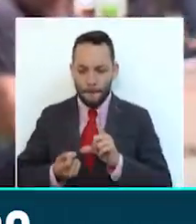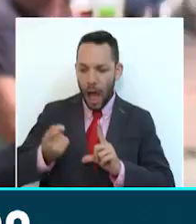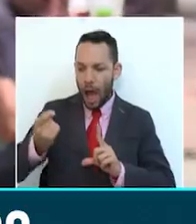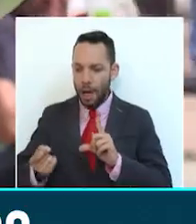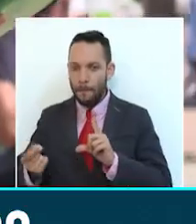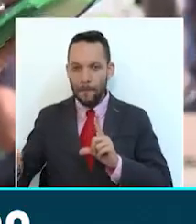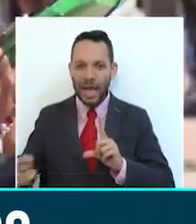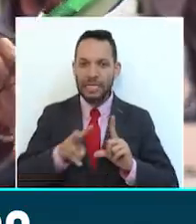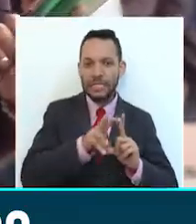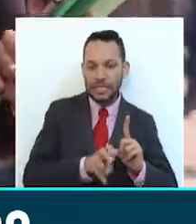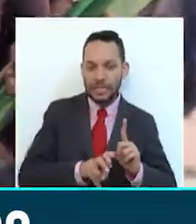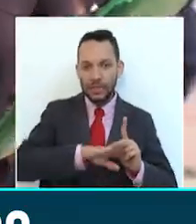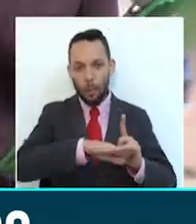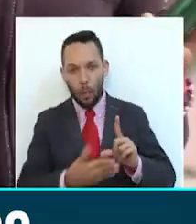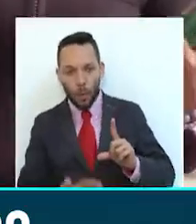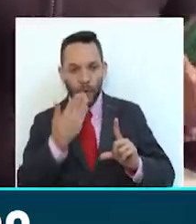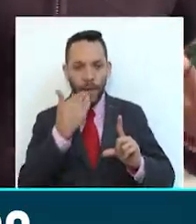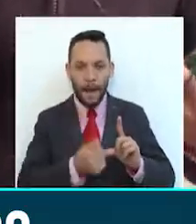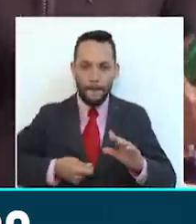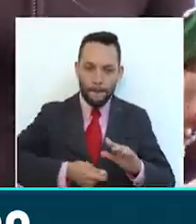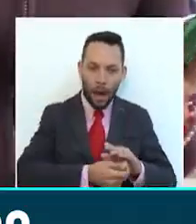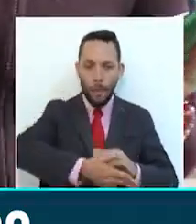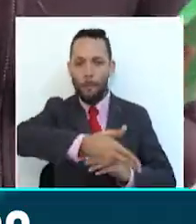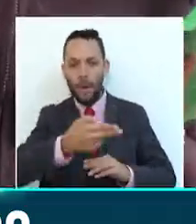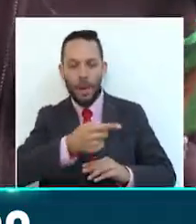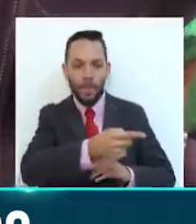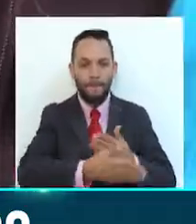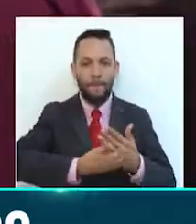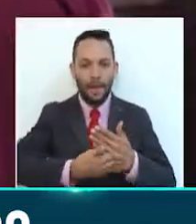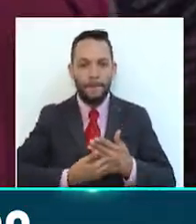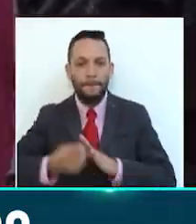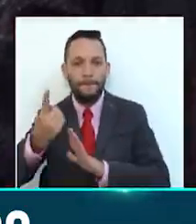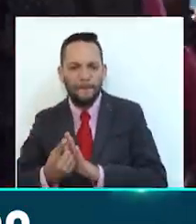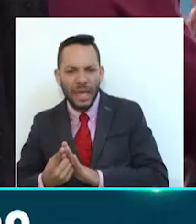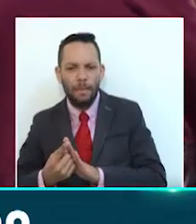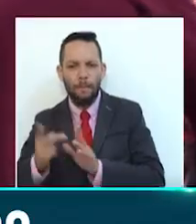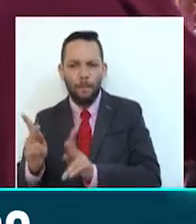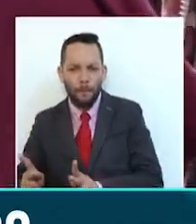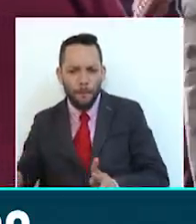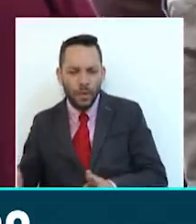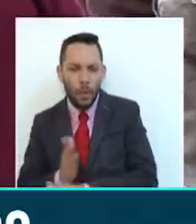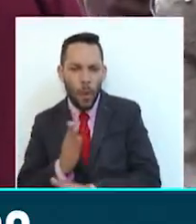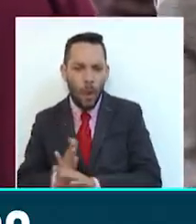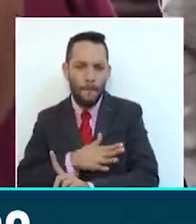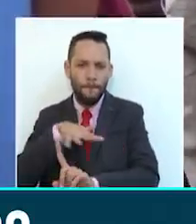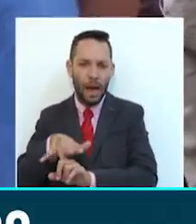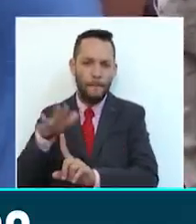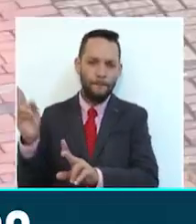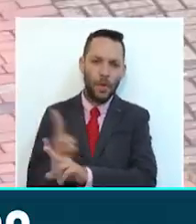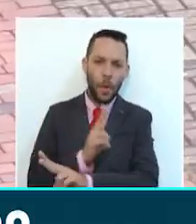que se presentan hasta el momento y los más de 1.300 casos reportados de violencia contra la mujer, situación que apenas es la punta del iceberg